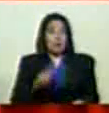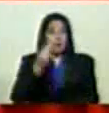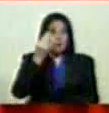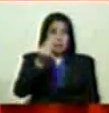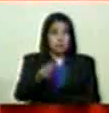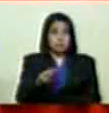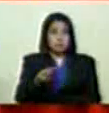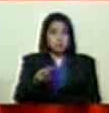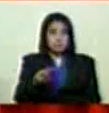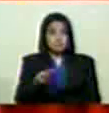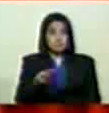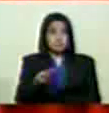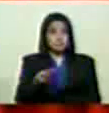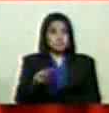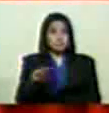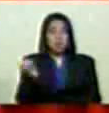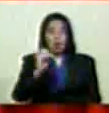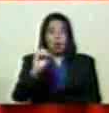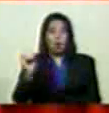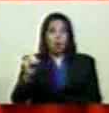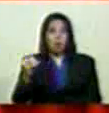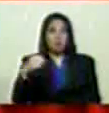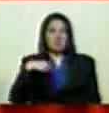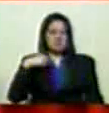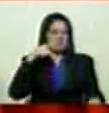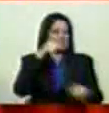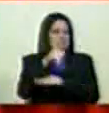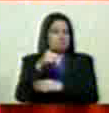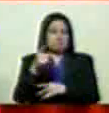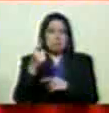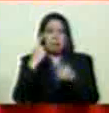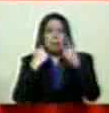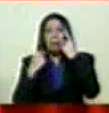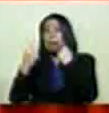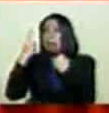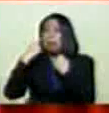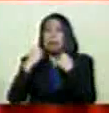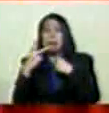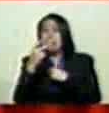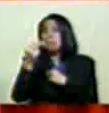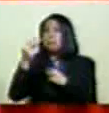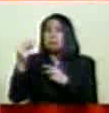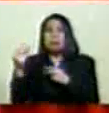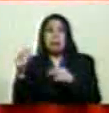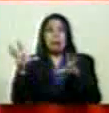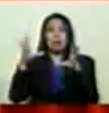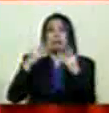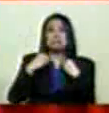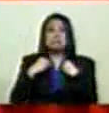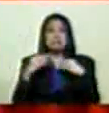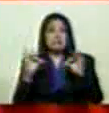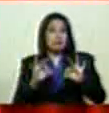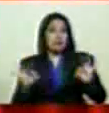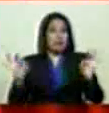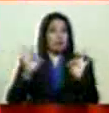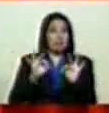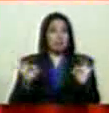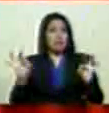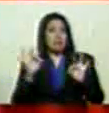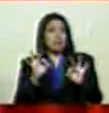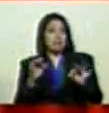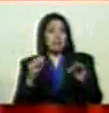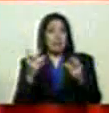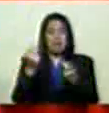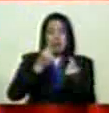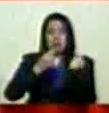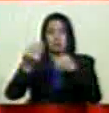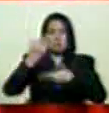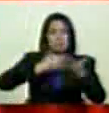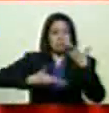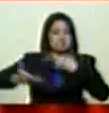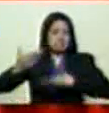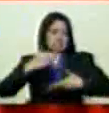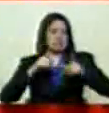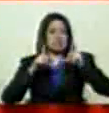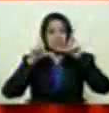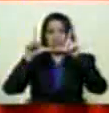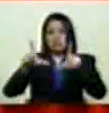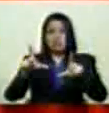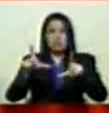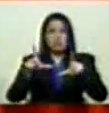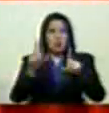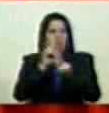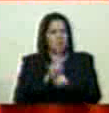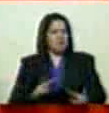entregarlas, o de los que van para allá y dicen no acepten ningún tipo de operaciones económicas, ni de papeles, ni de títulos de